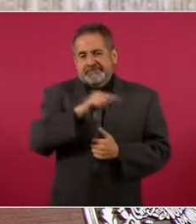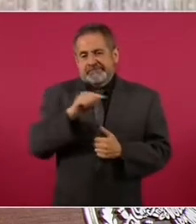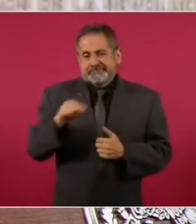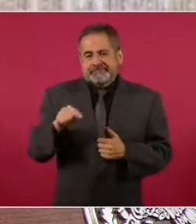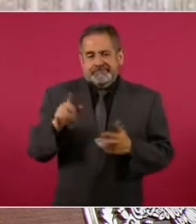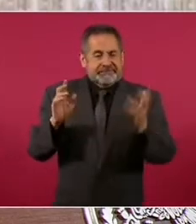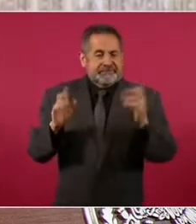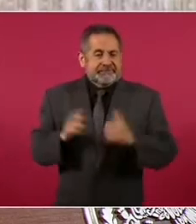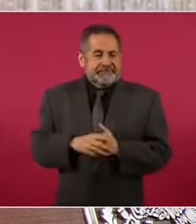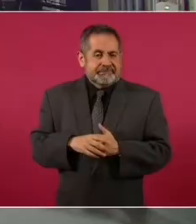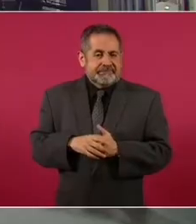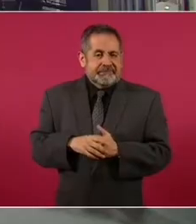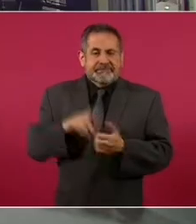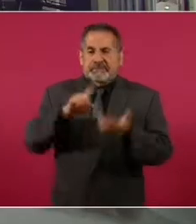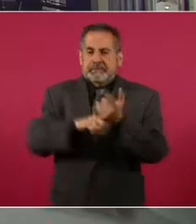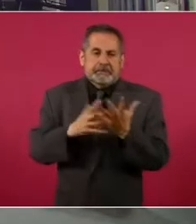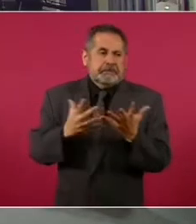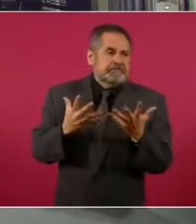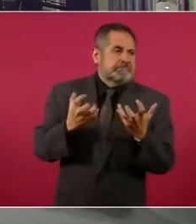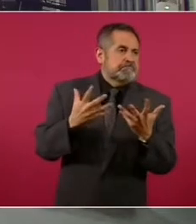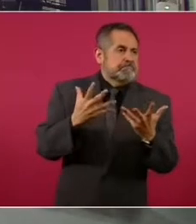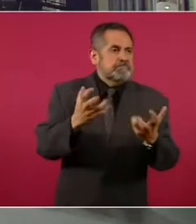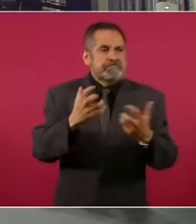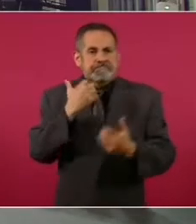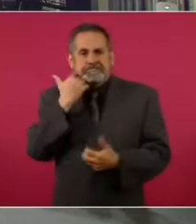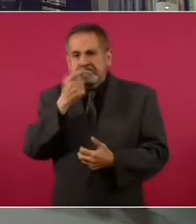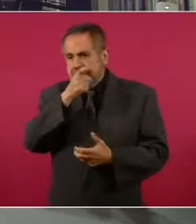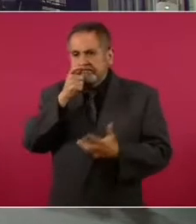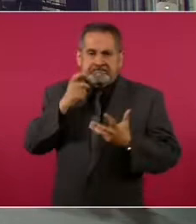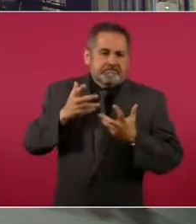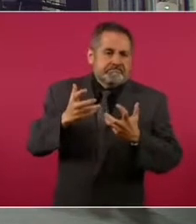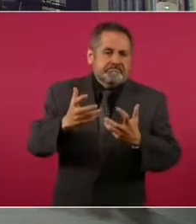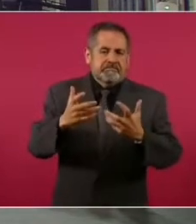Ahí ya sí domina más la ambición.